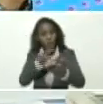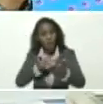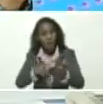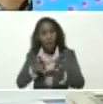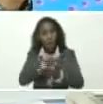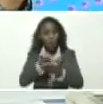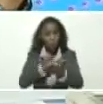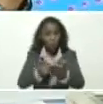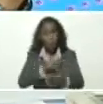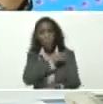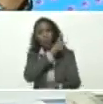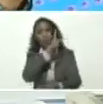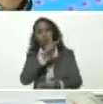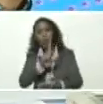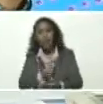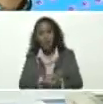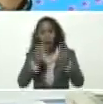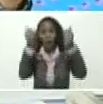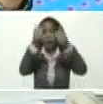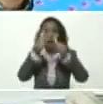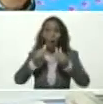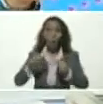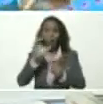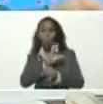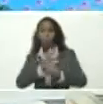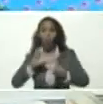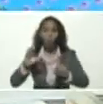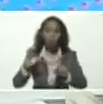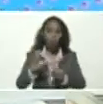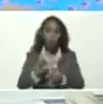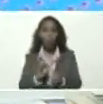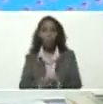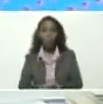con la poesía, con el arte, con la cultura.